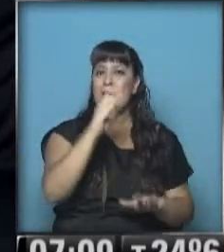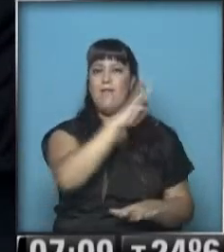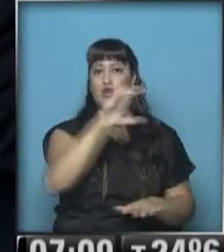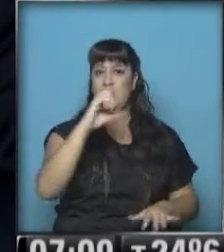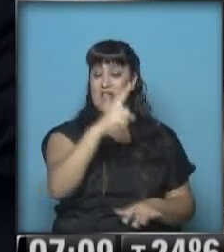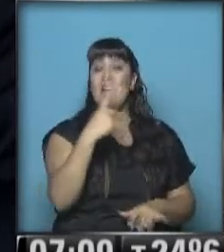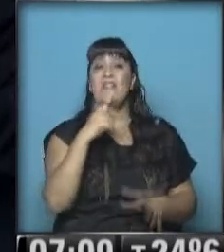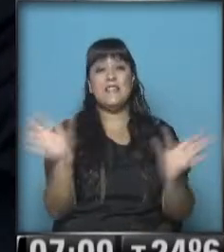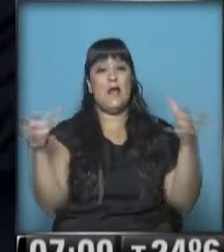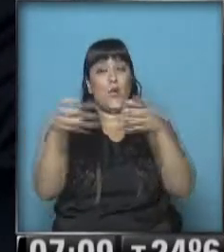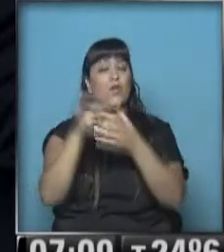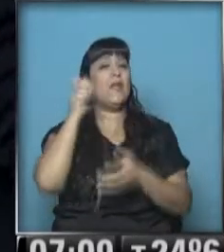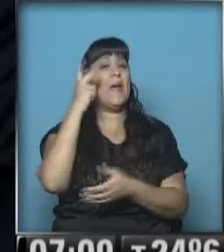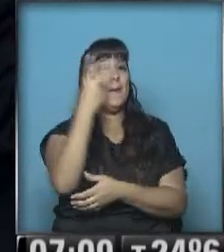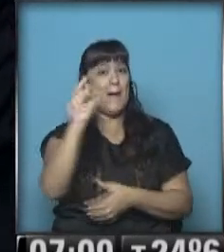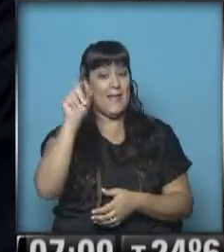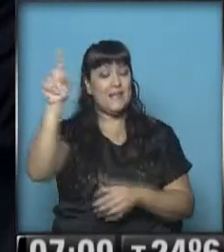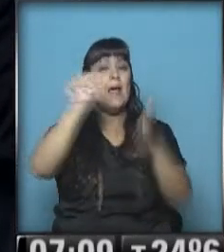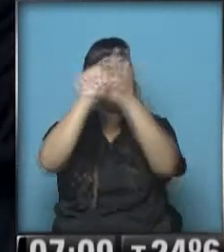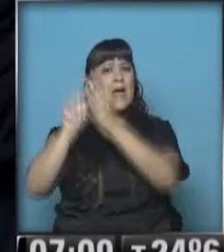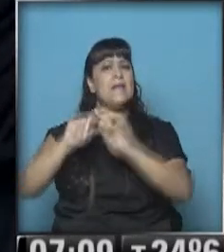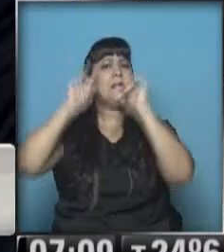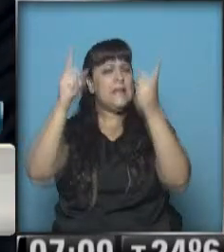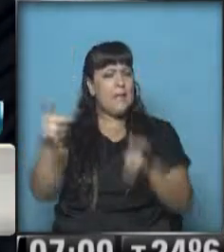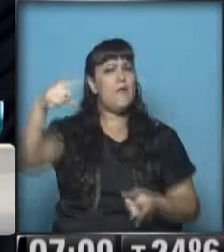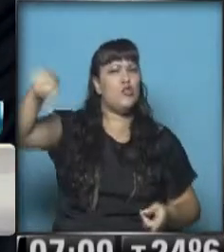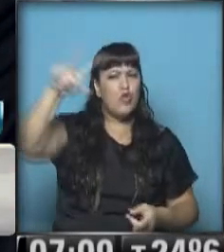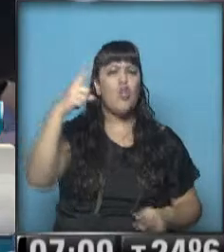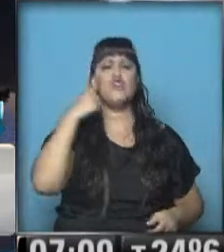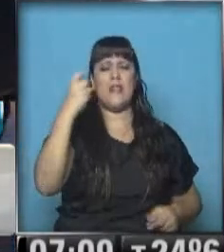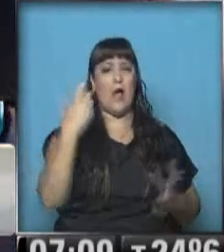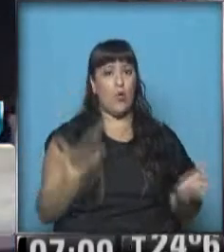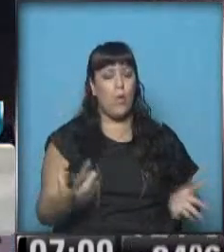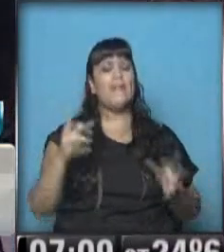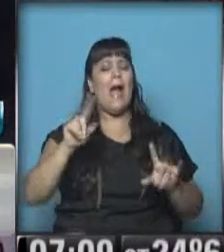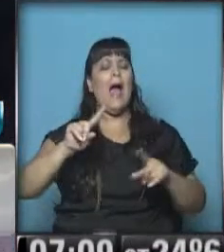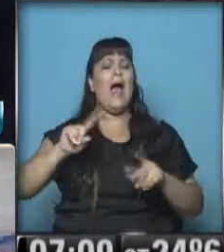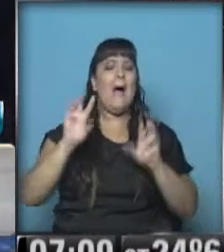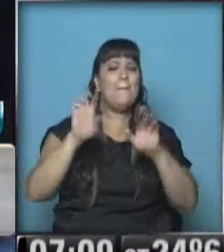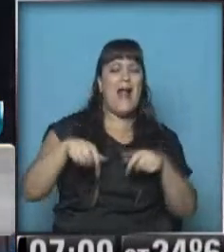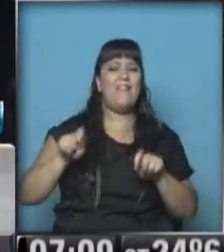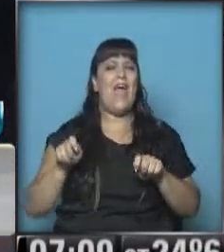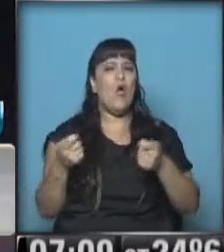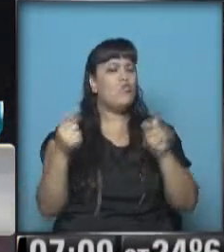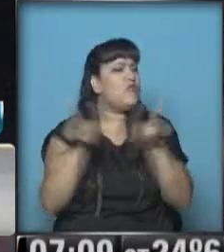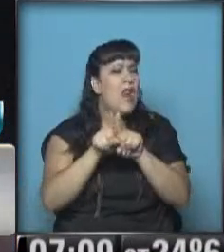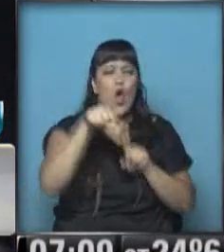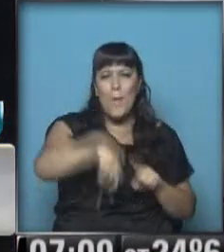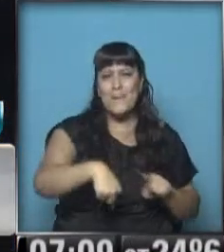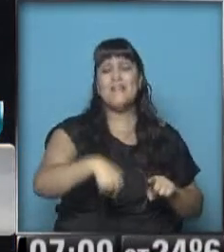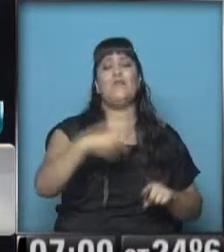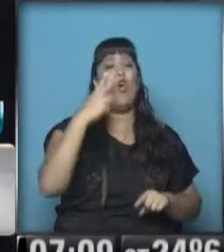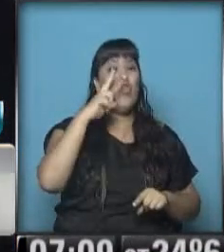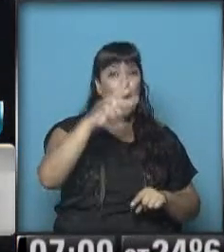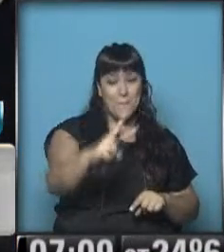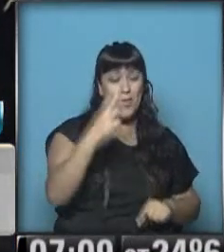en el G20, los países a nivel mundial también se dan cuenta que las políticas de ajuste, las mismas que se aplicaron acá a principios de 2000